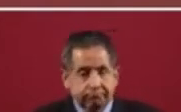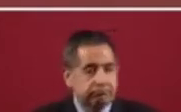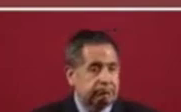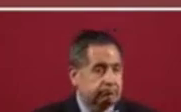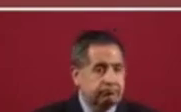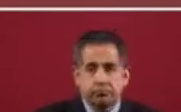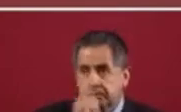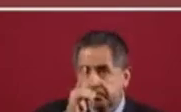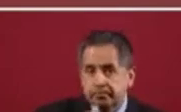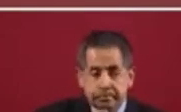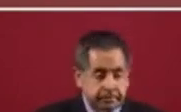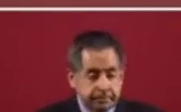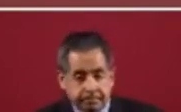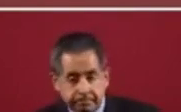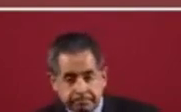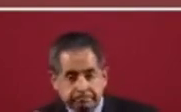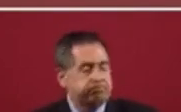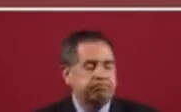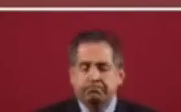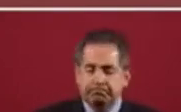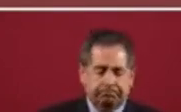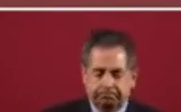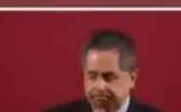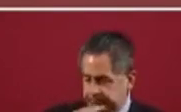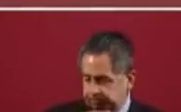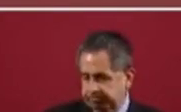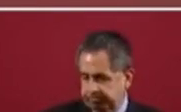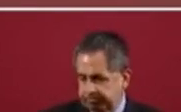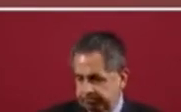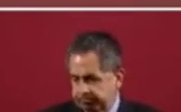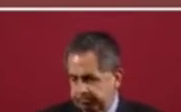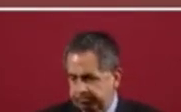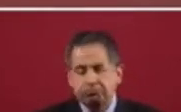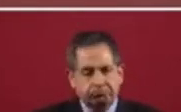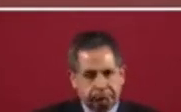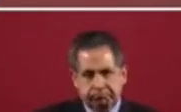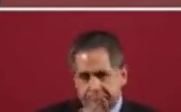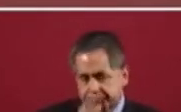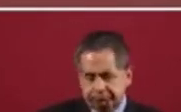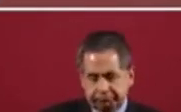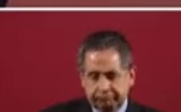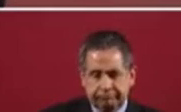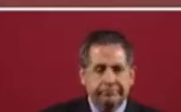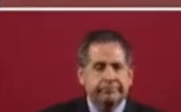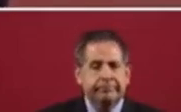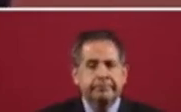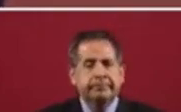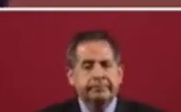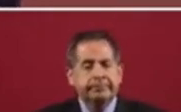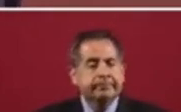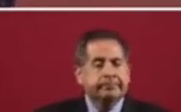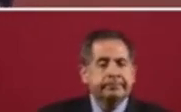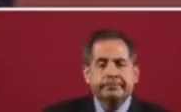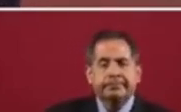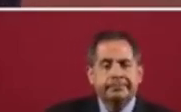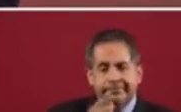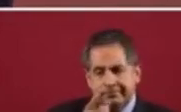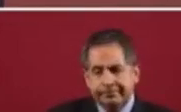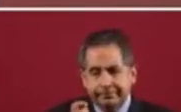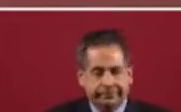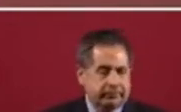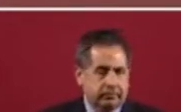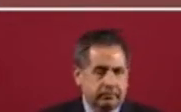energía eléctrica en términos reales eso se los voy a adelantar el más ya les voy a adelantar